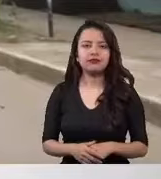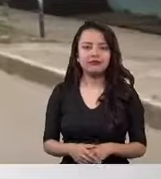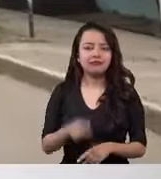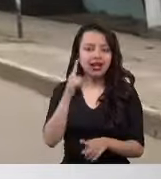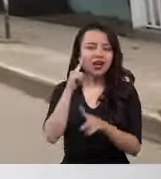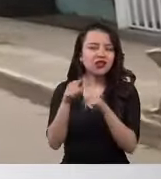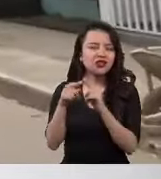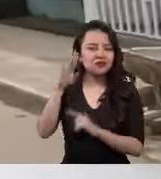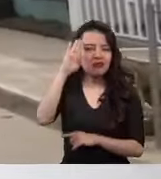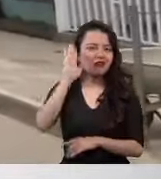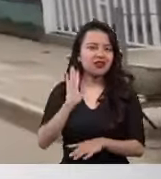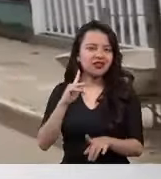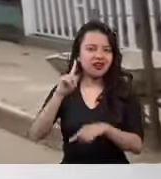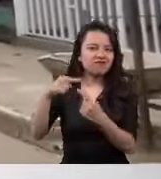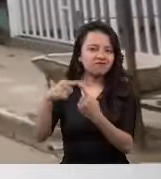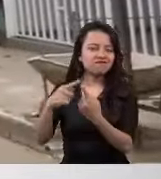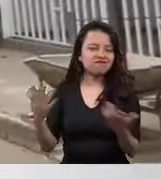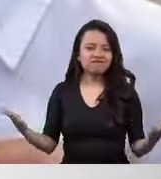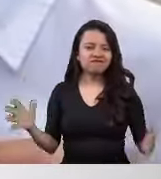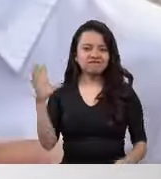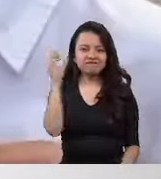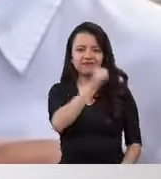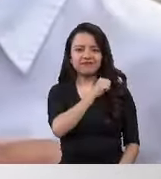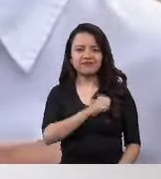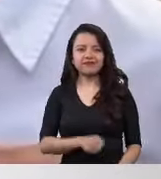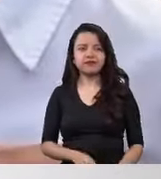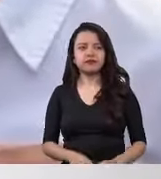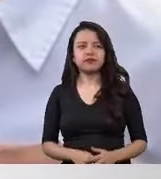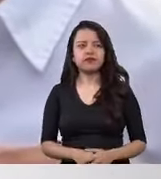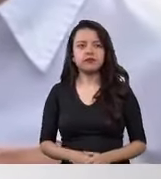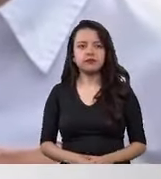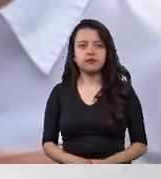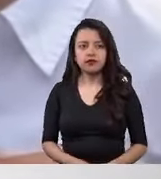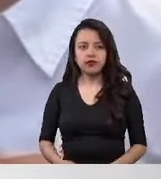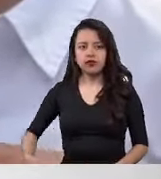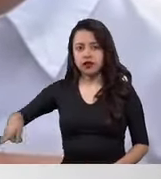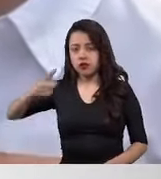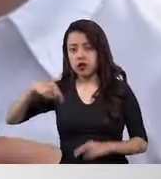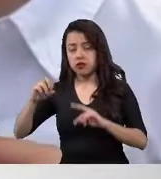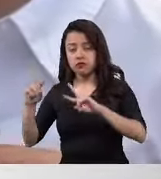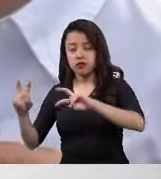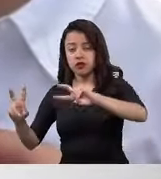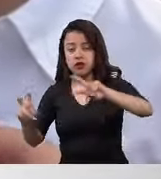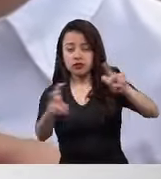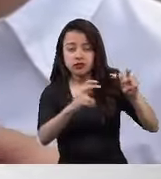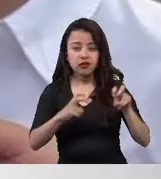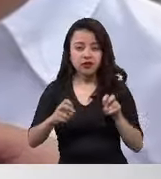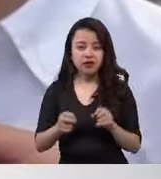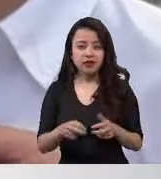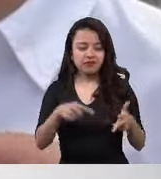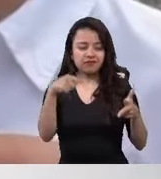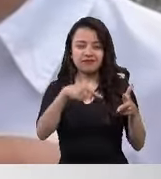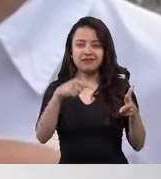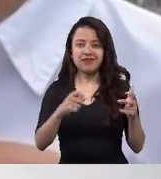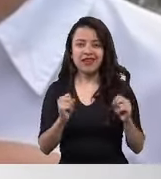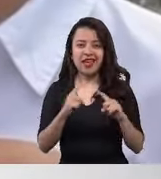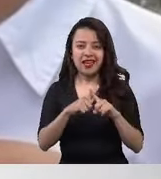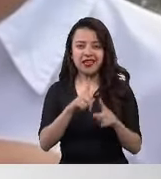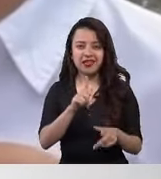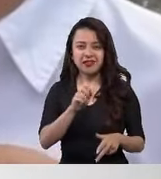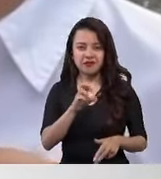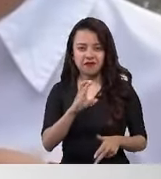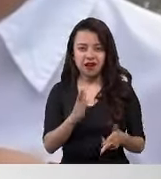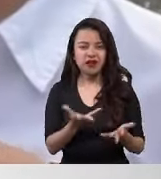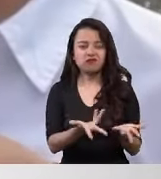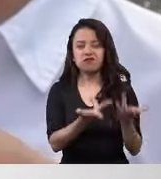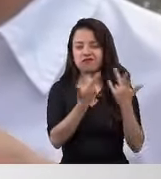dirigido específicamente contra la fuerza pública. Dentro de las hipótesis más fuertes, obviamente apunta a las disidencias de las FARC, porque pues sabemos por